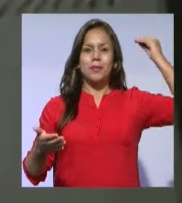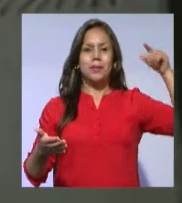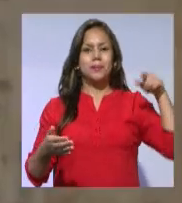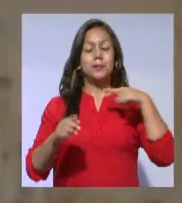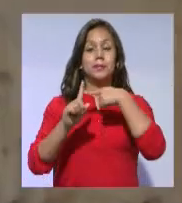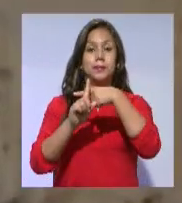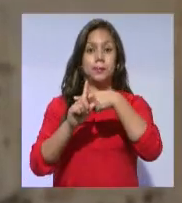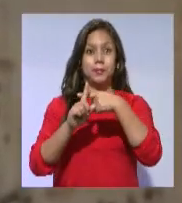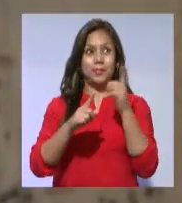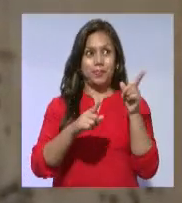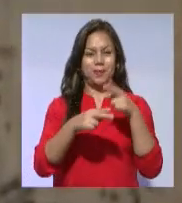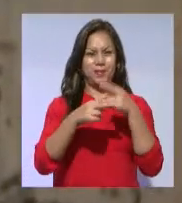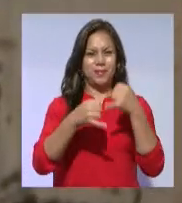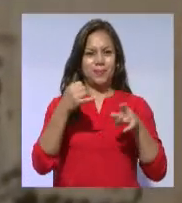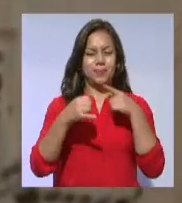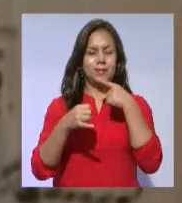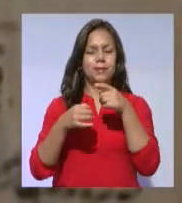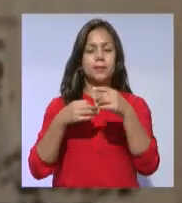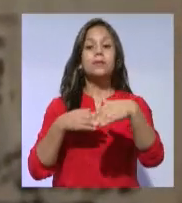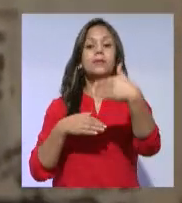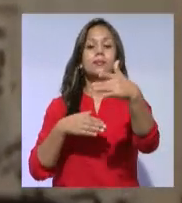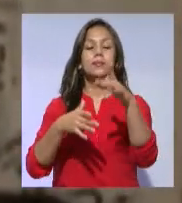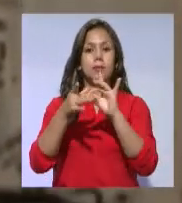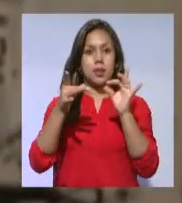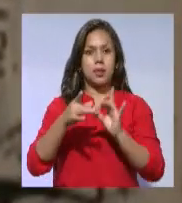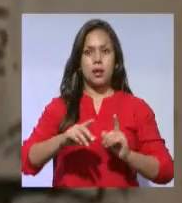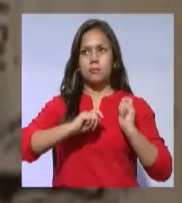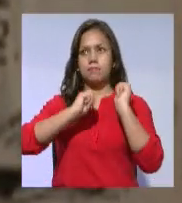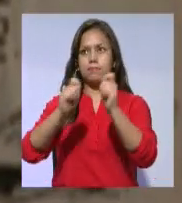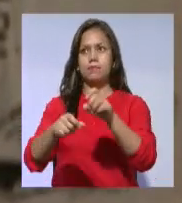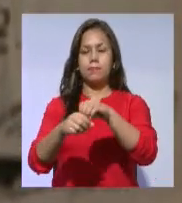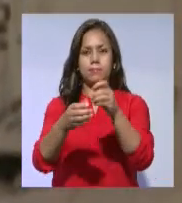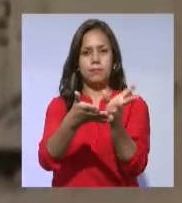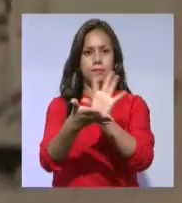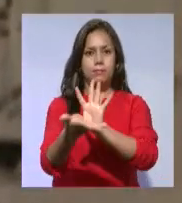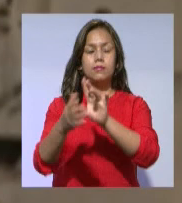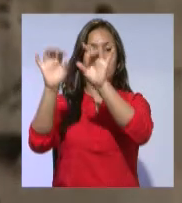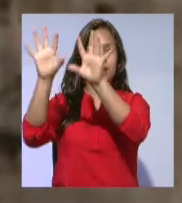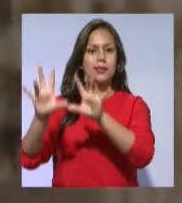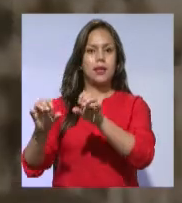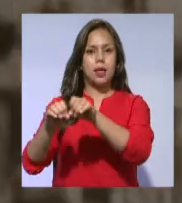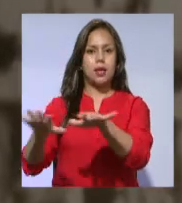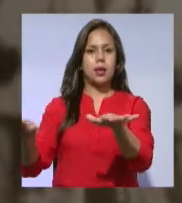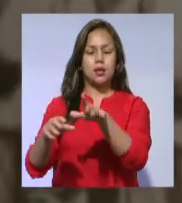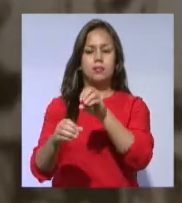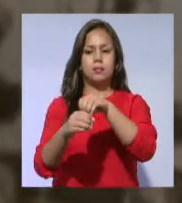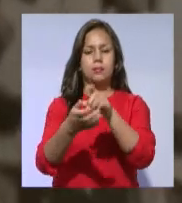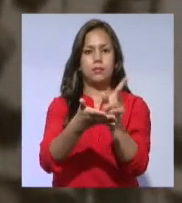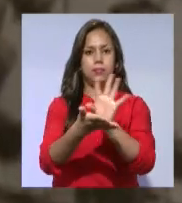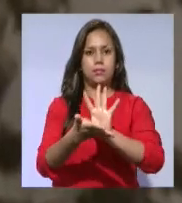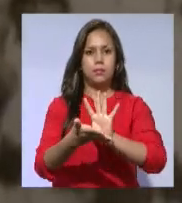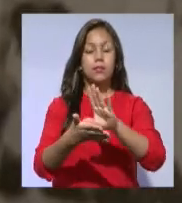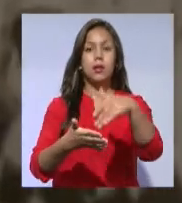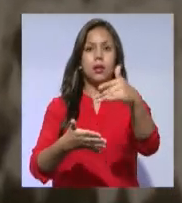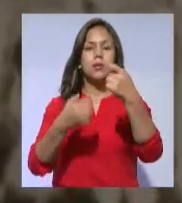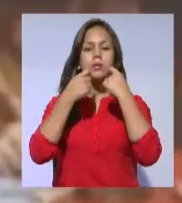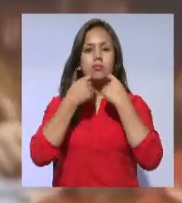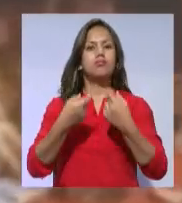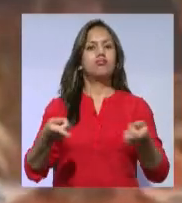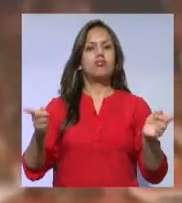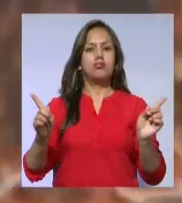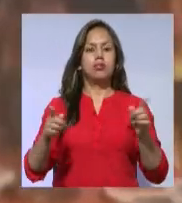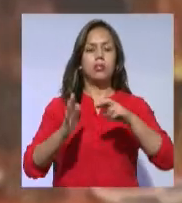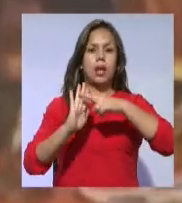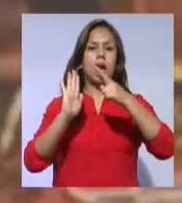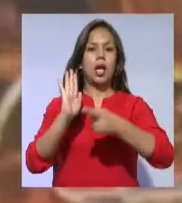explicó que en las próximas horas se remitirá el texto de lo aprobado por el pleno a la secretaria general de la asamblea para su posterior promulgación en